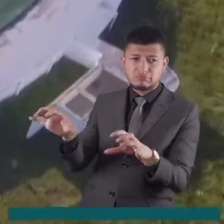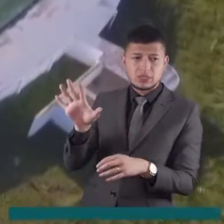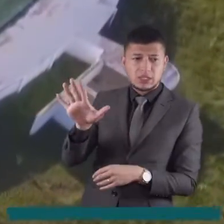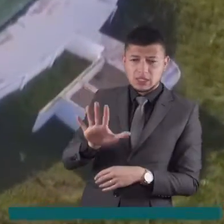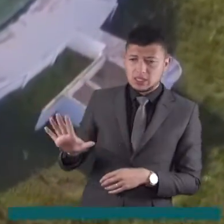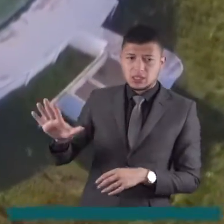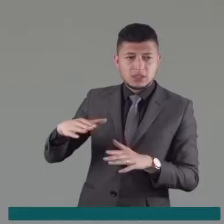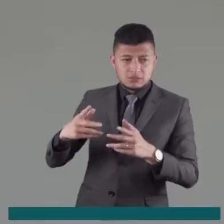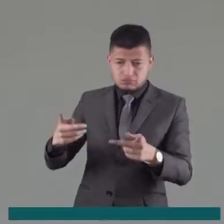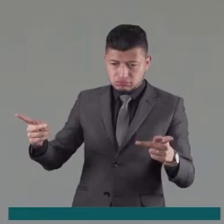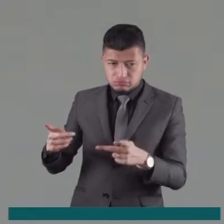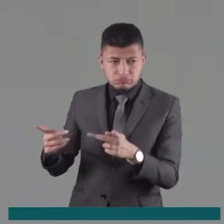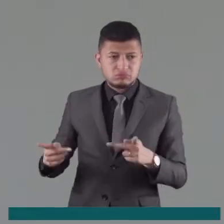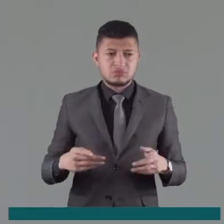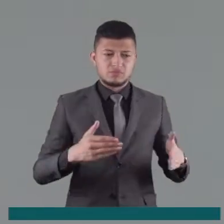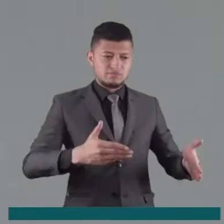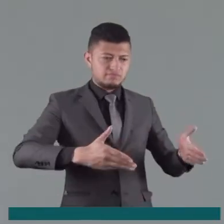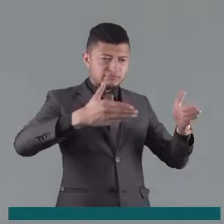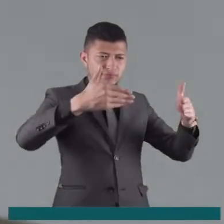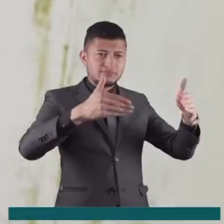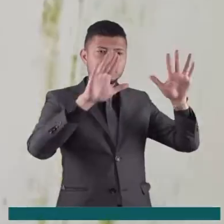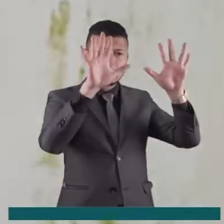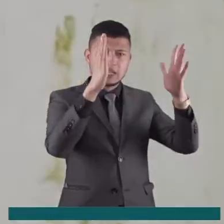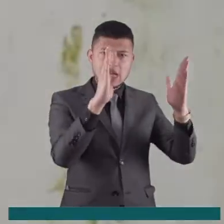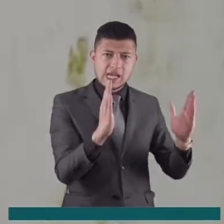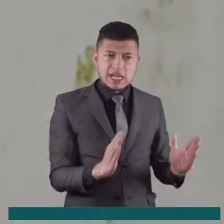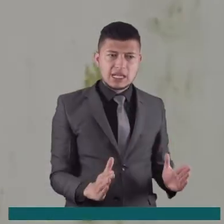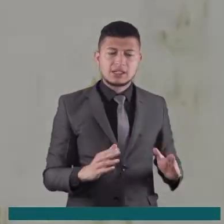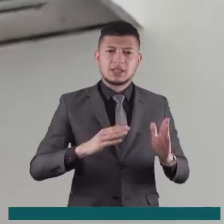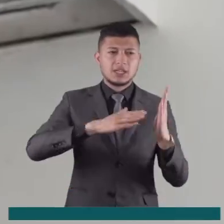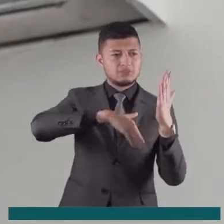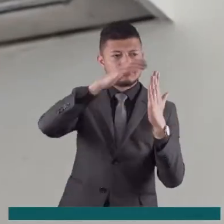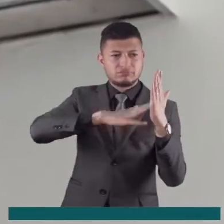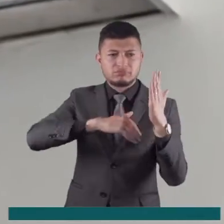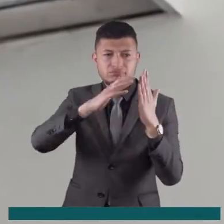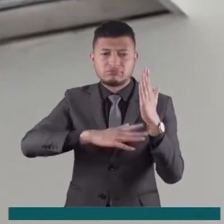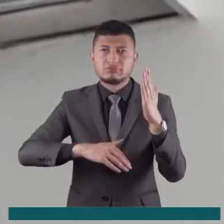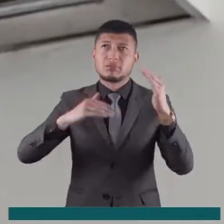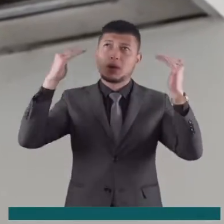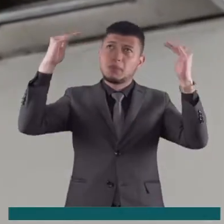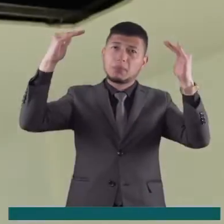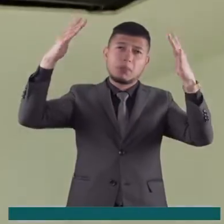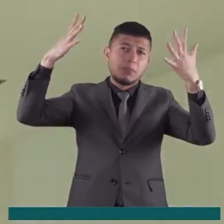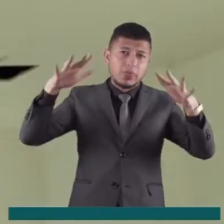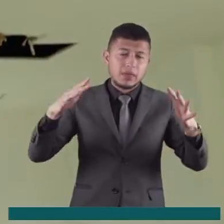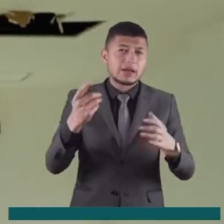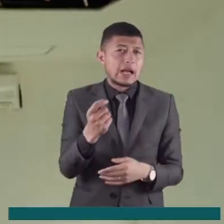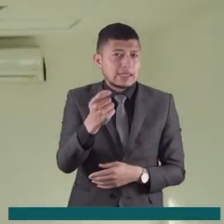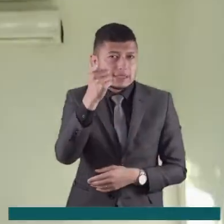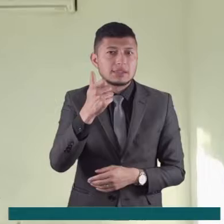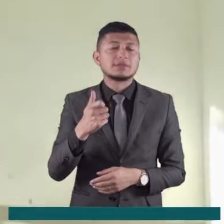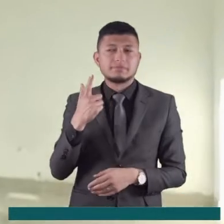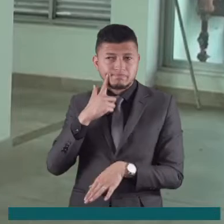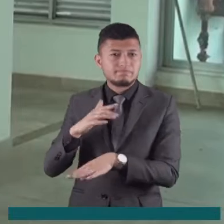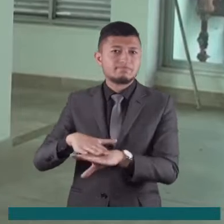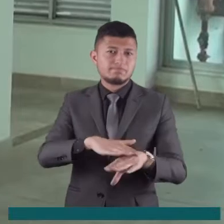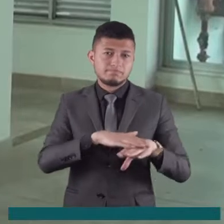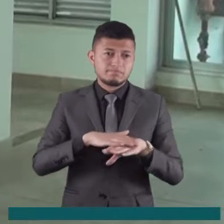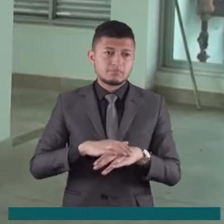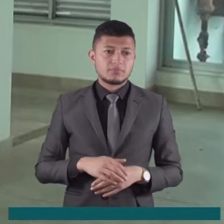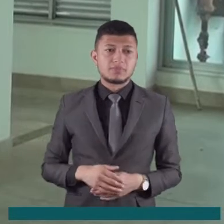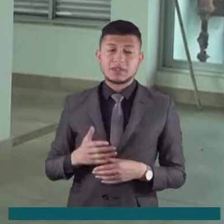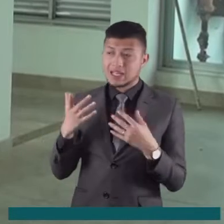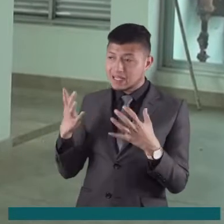sus instalaciones, desde muros agrietados, pintura desgastada y un cielo raso a punto de caer. Es lo que se advierte en el CINER.